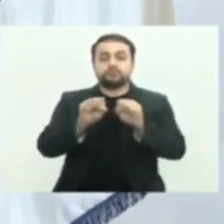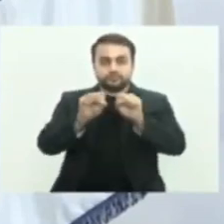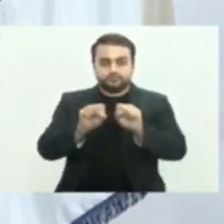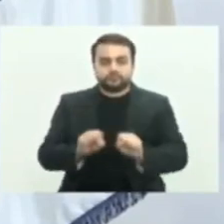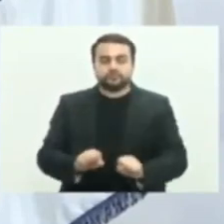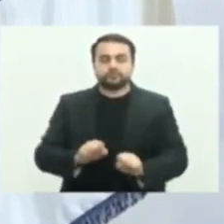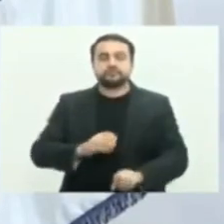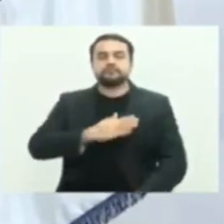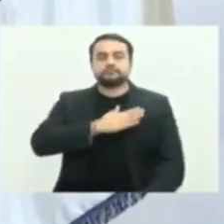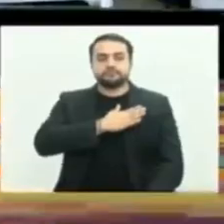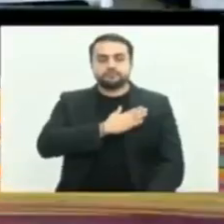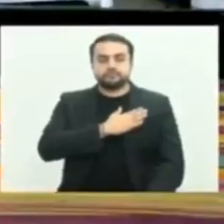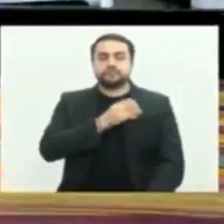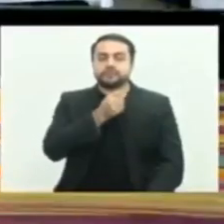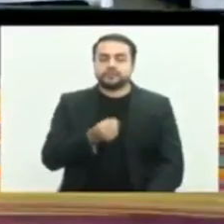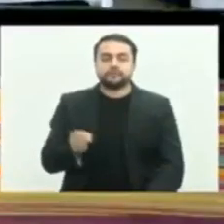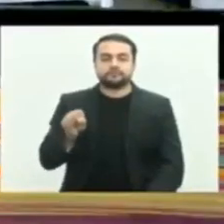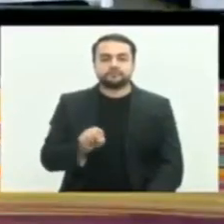de nuestro himno nacional.